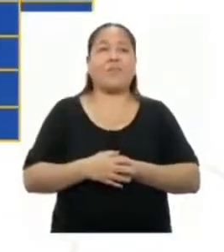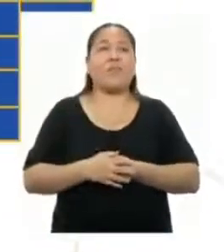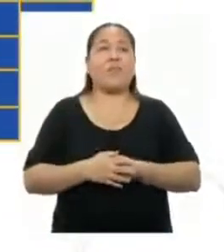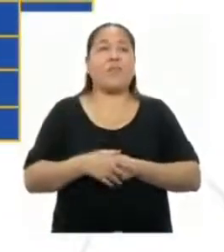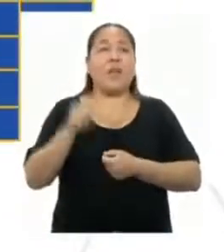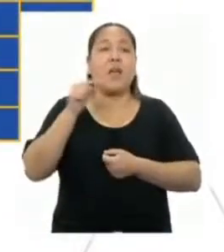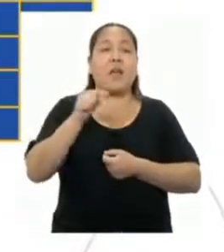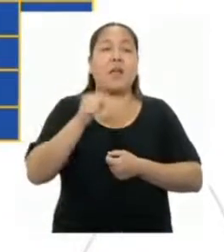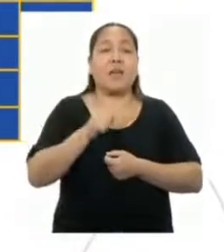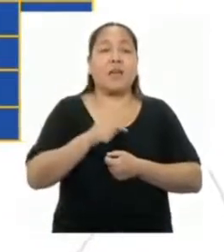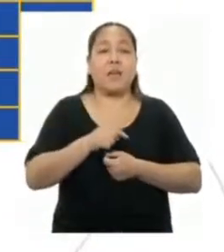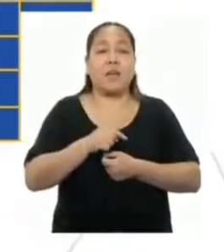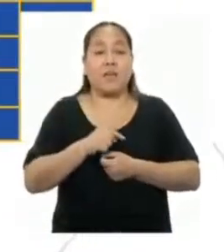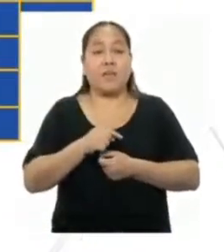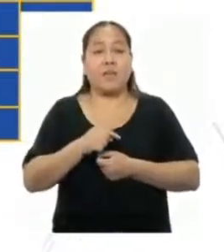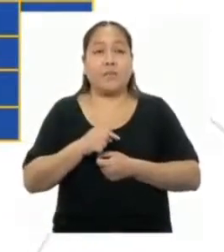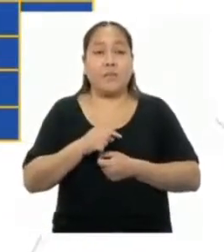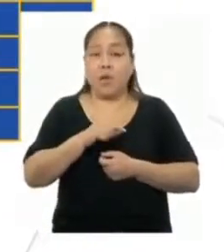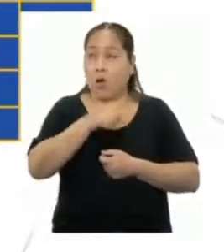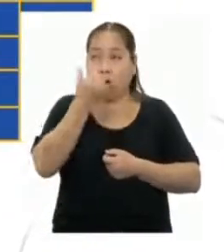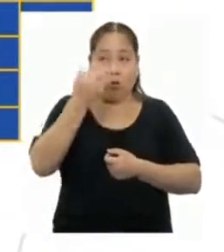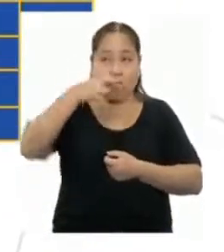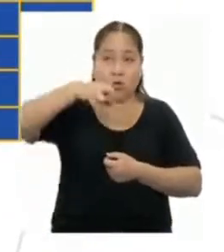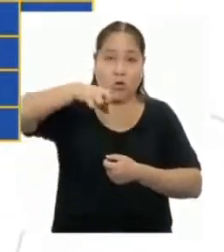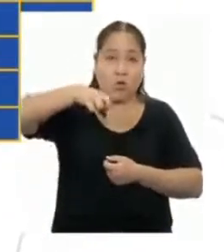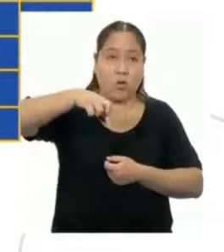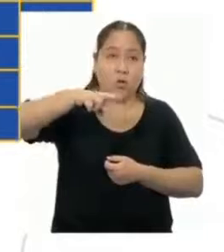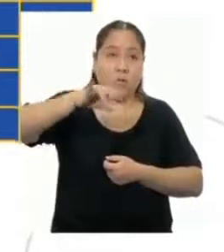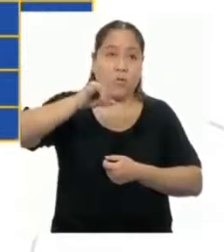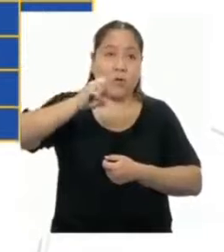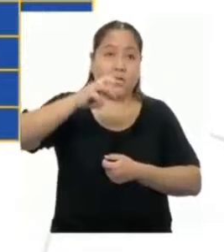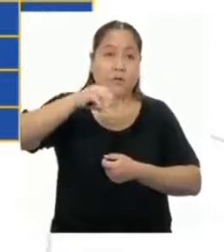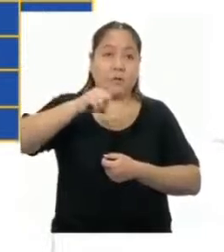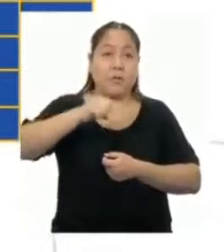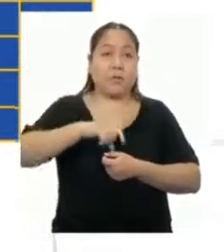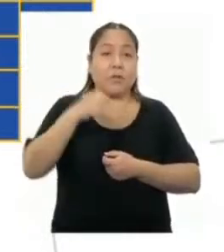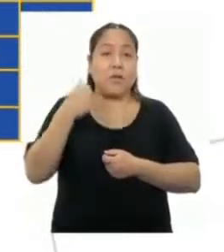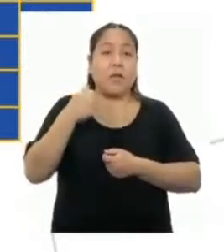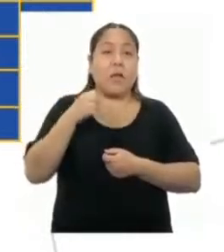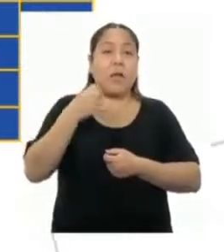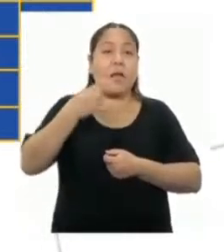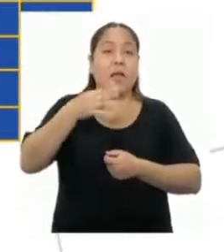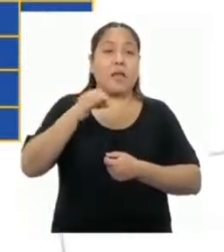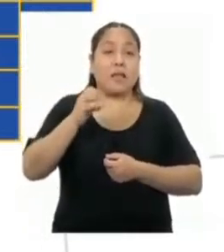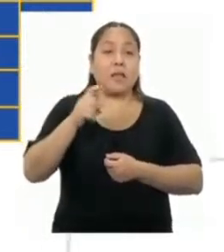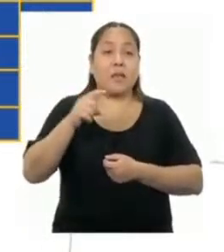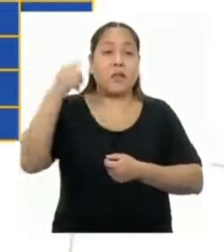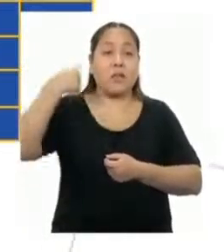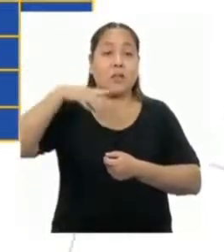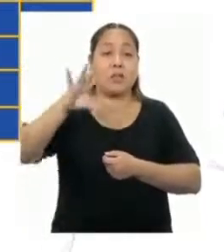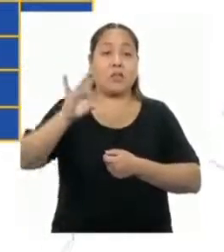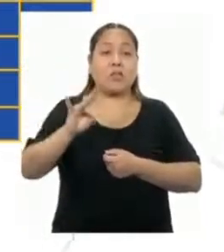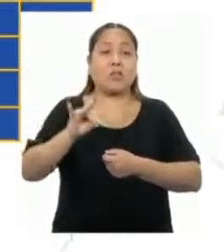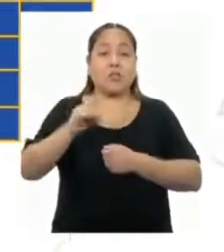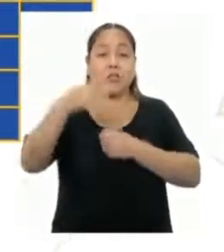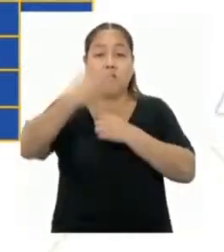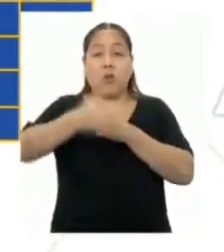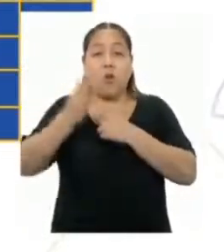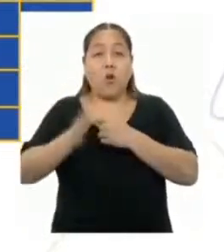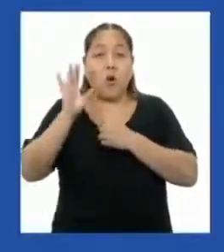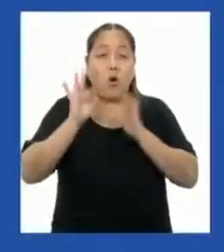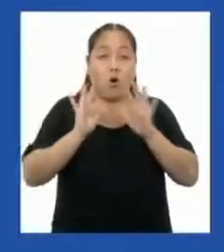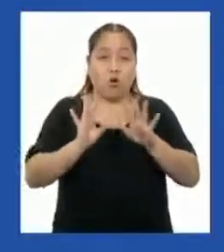Mira, aquí están los datos de los otros prismas. El prisma hexagonal tiene 18 aristas, 8 caras y